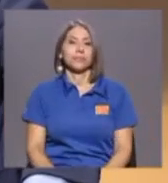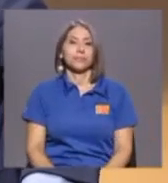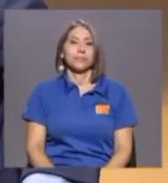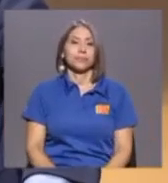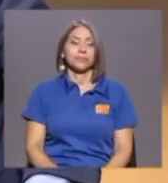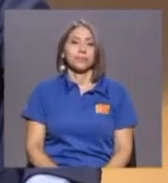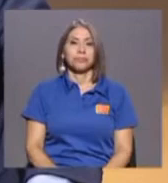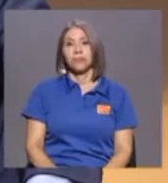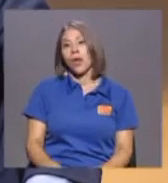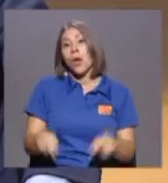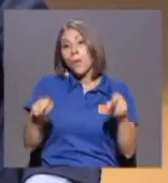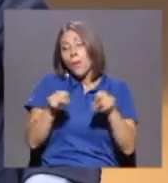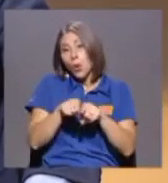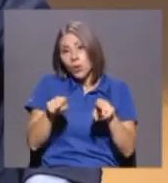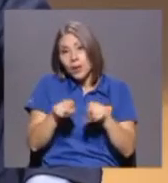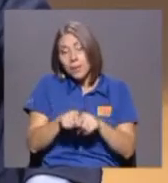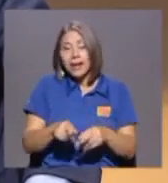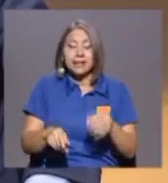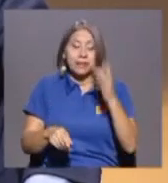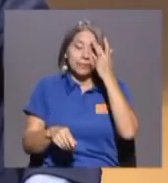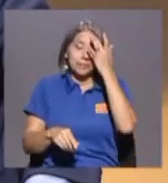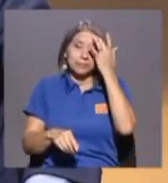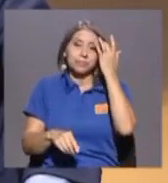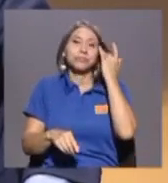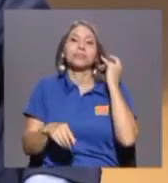Por otra parte, y otro momento alto,